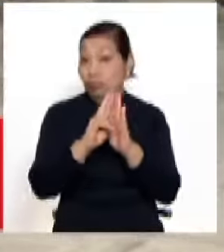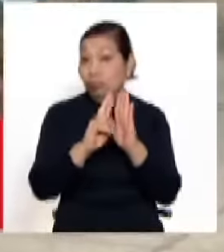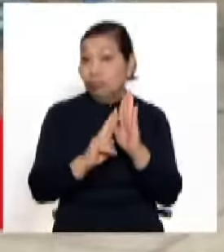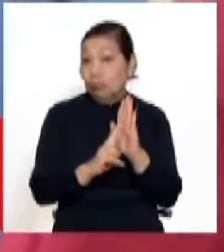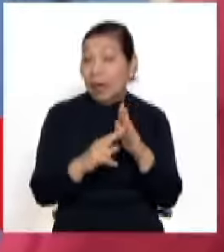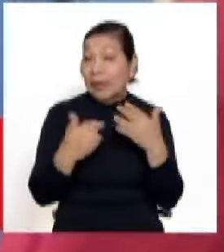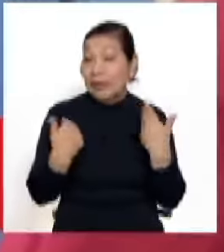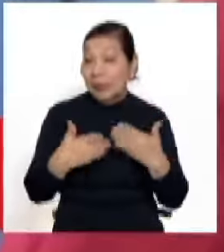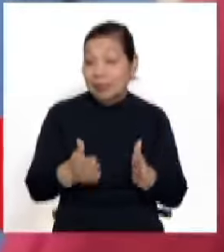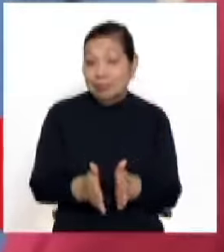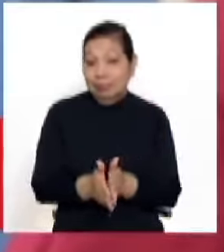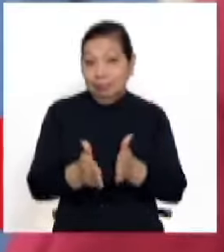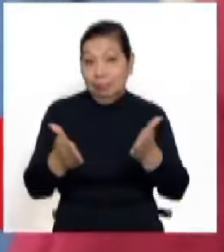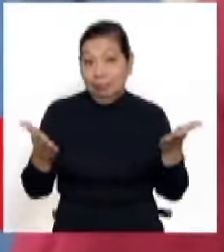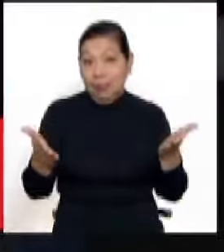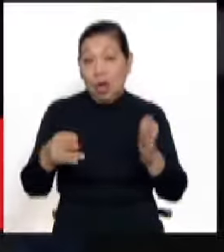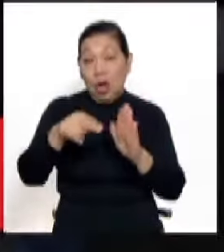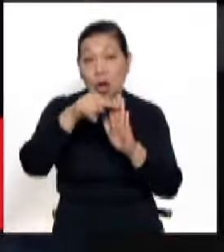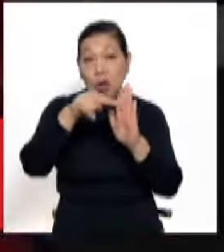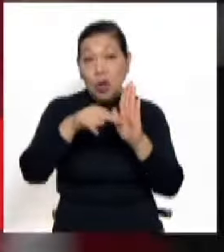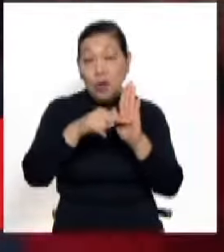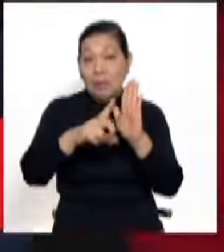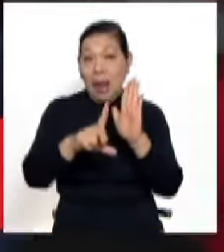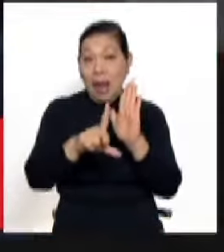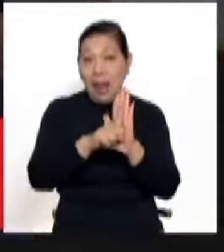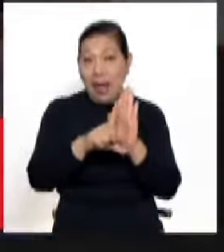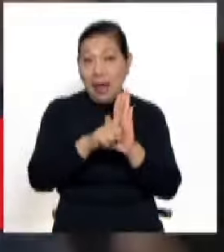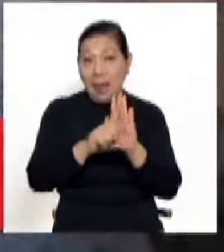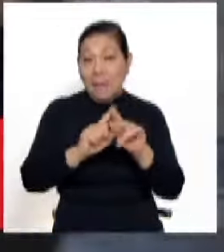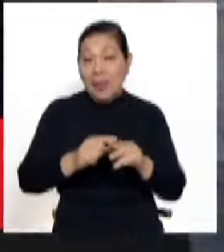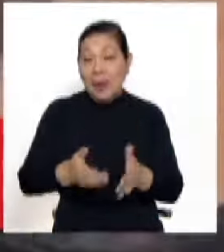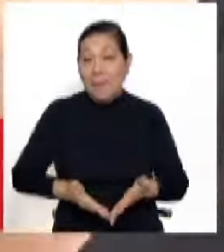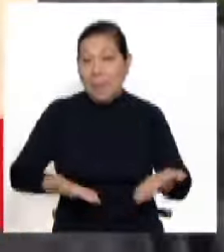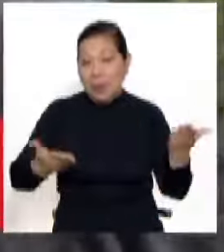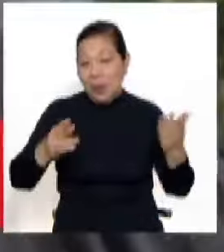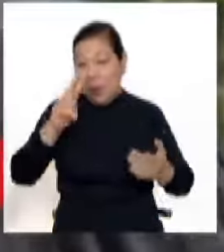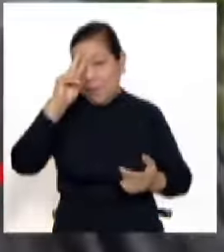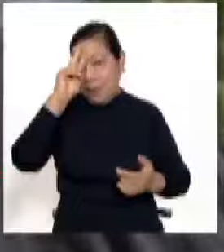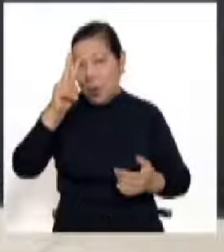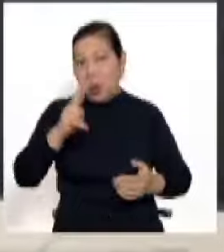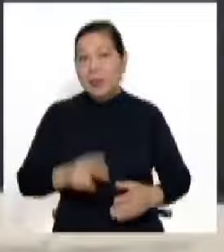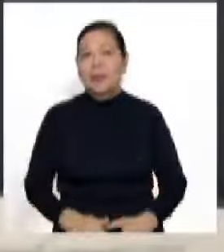Dicho reglamento fue publicado en las normas legales del diario El Peruano.